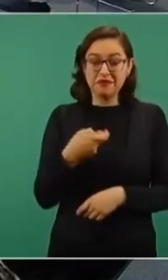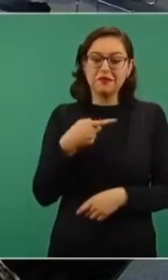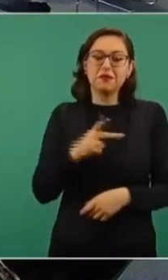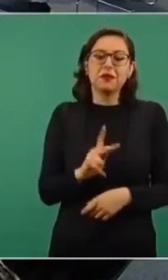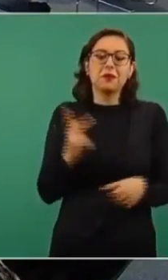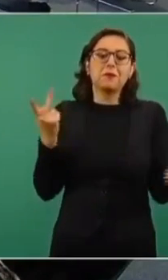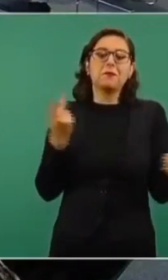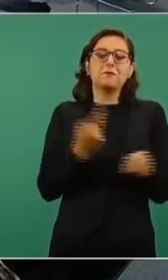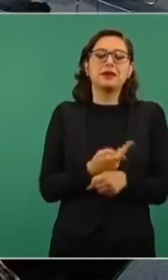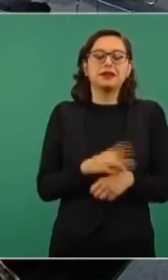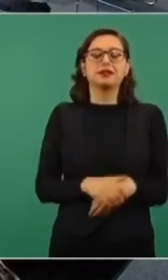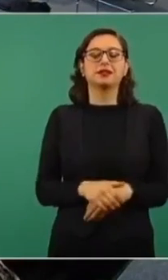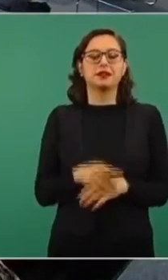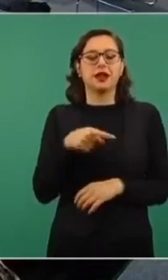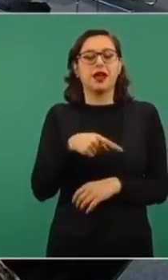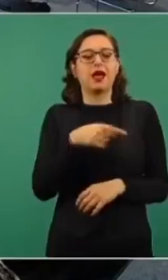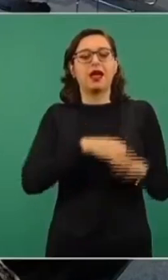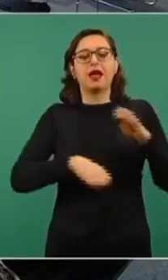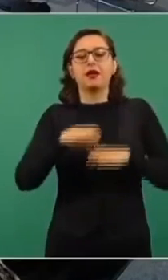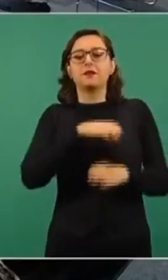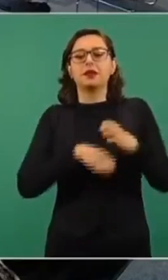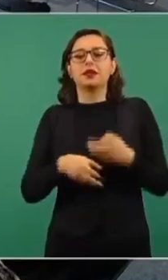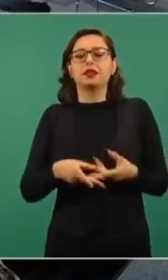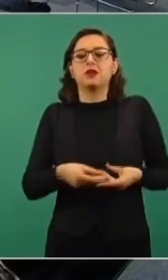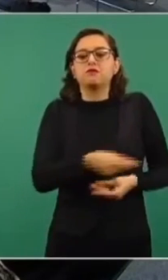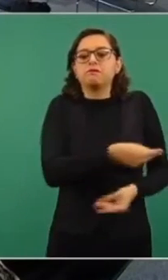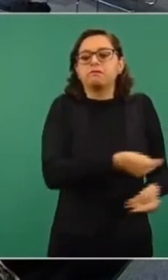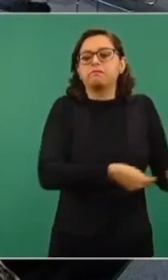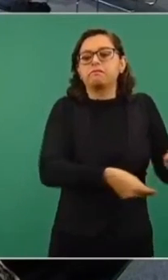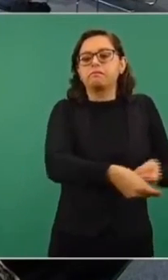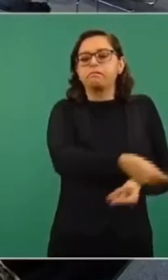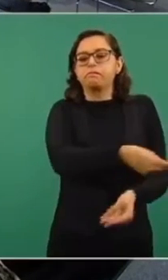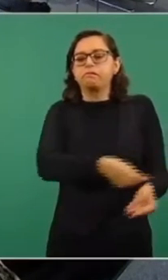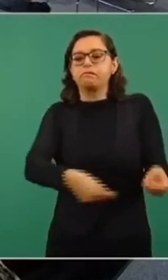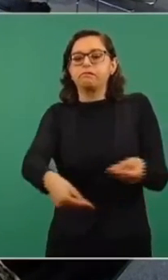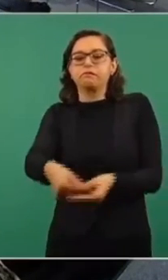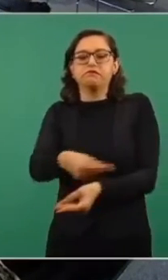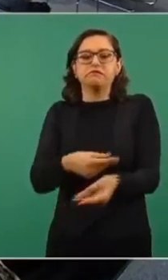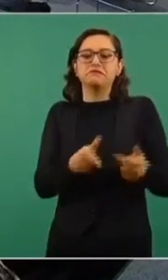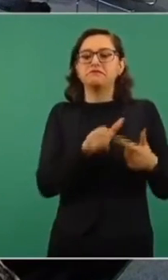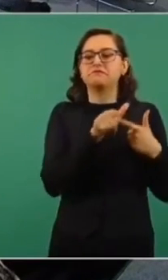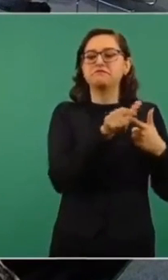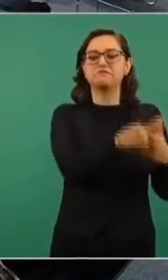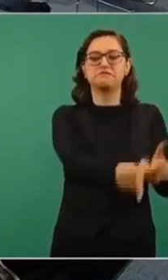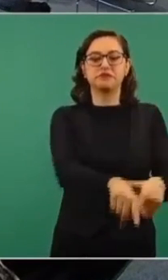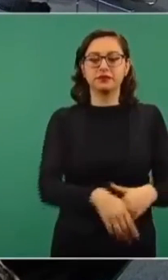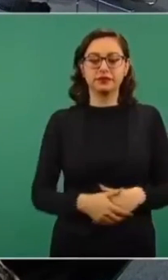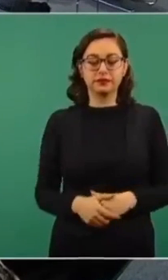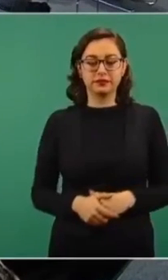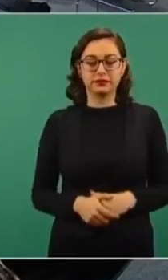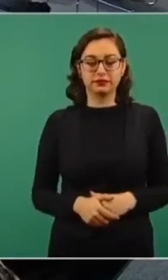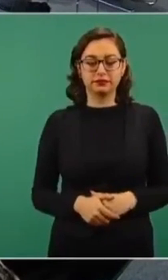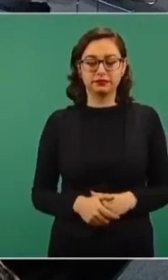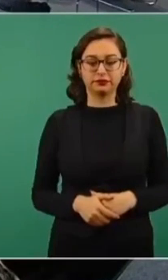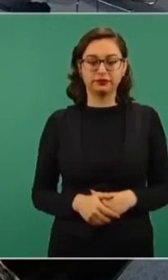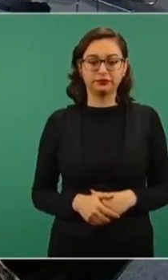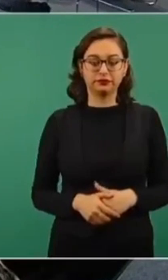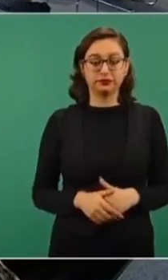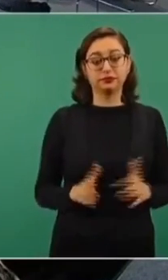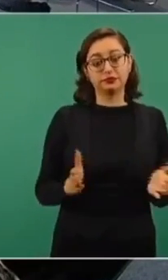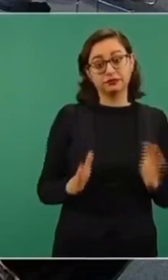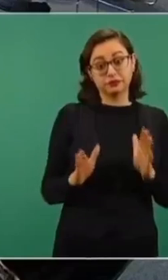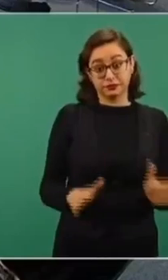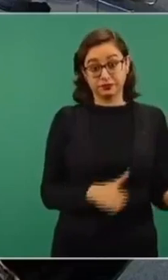haya un saqueo indiscriminado con respecto del litio en nuestro país. El caso de Bolivia es un